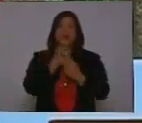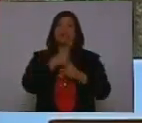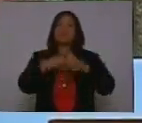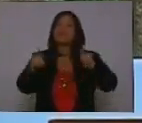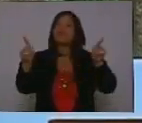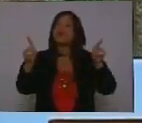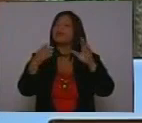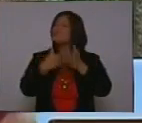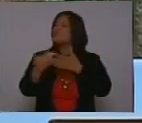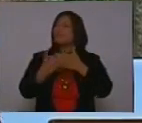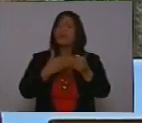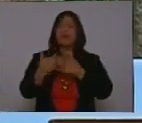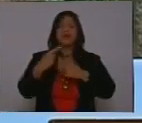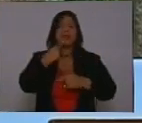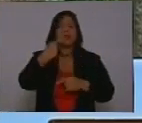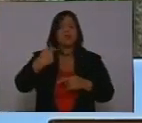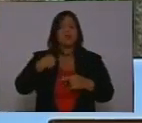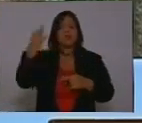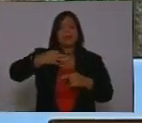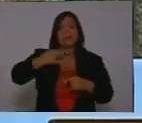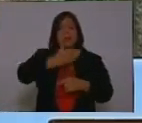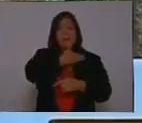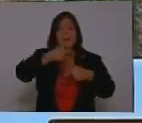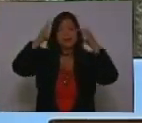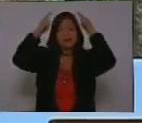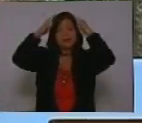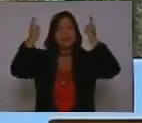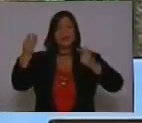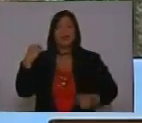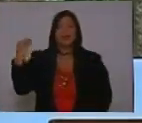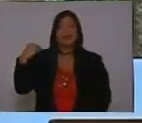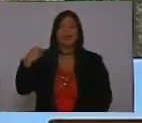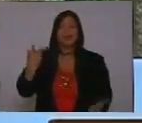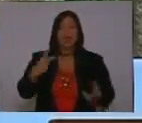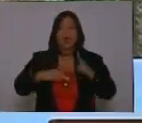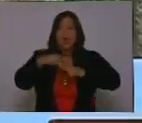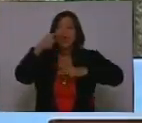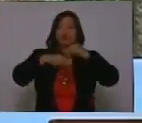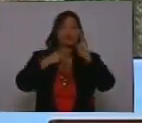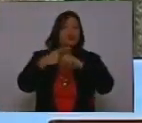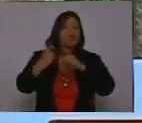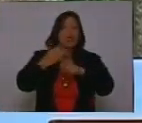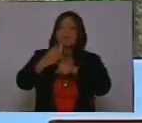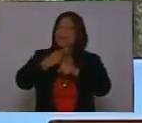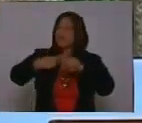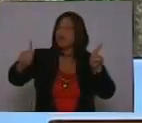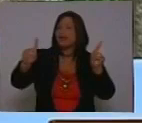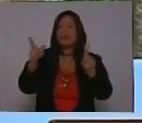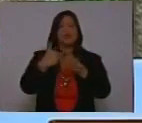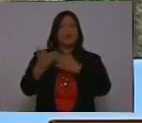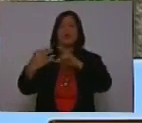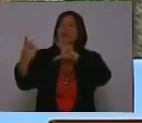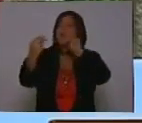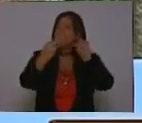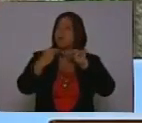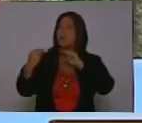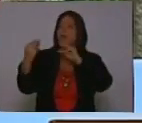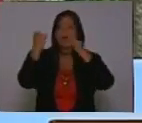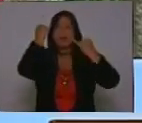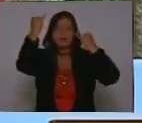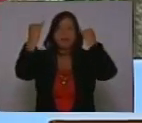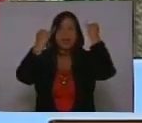diferentes, como nos lo decía siempre el comandante Chávez. Construyan entre diferentes, debatan las